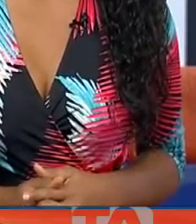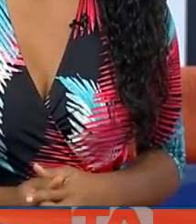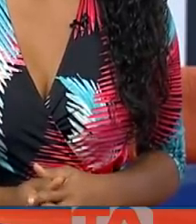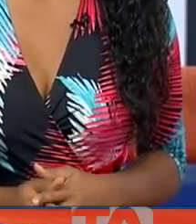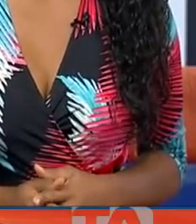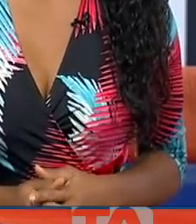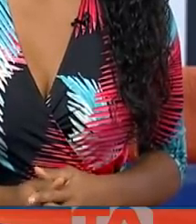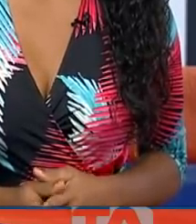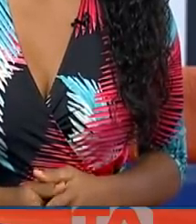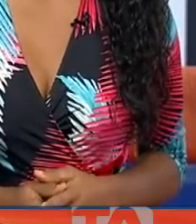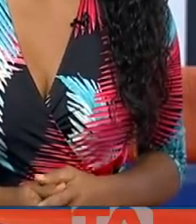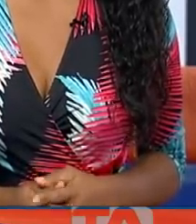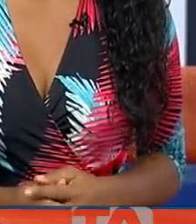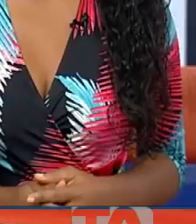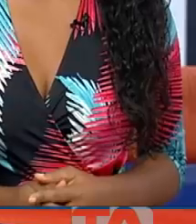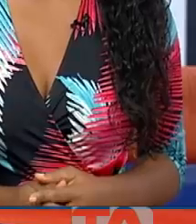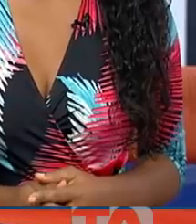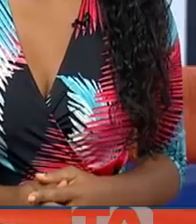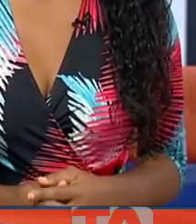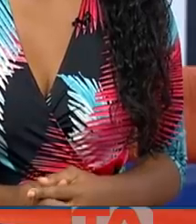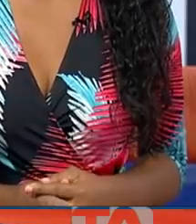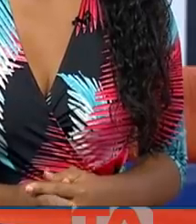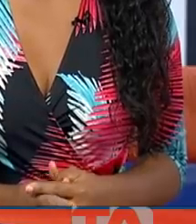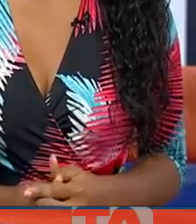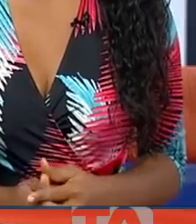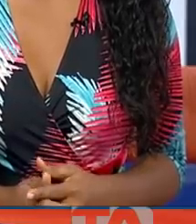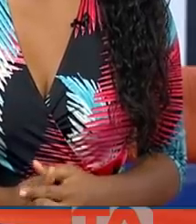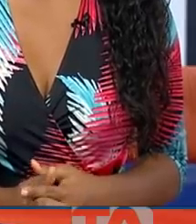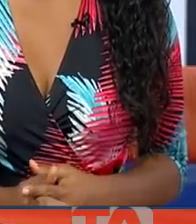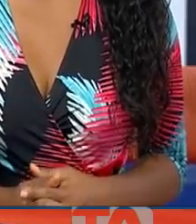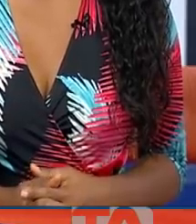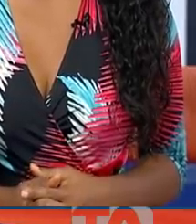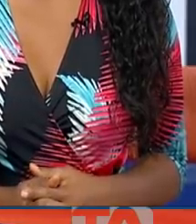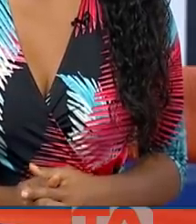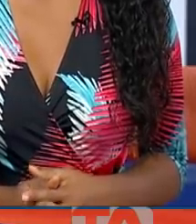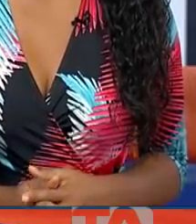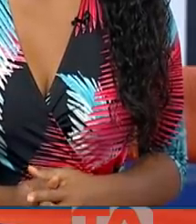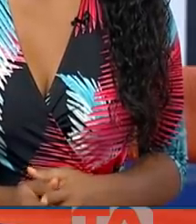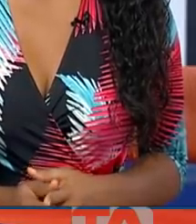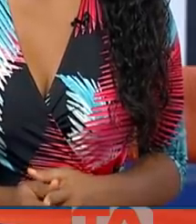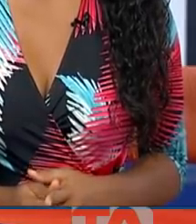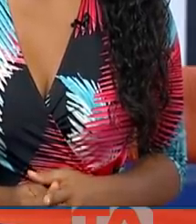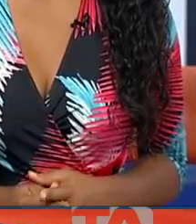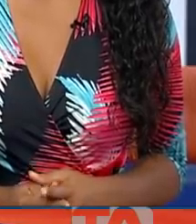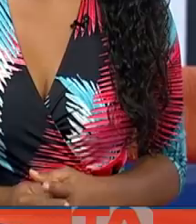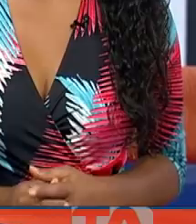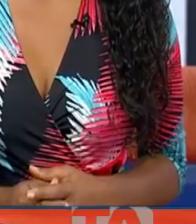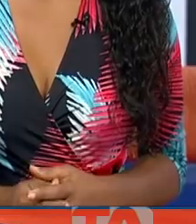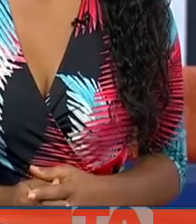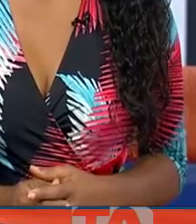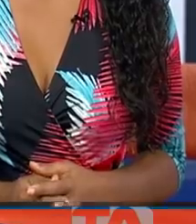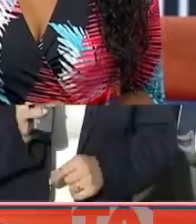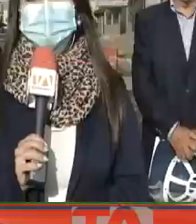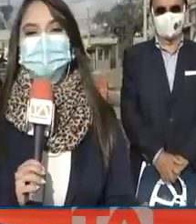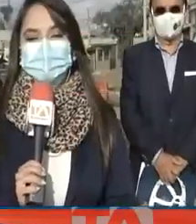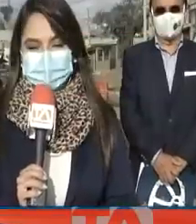posible para darle la transparencia que necesita el proceso electoral. Vamos a saludar en este momento con nuestra compañera Angie Torres